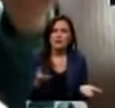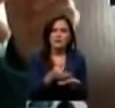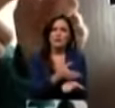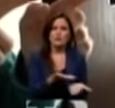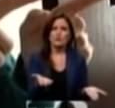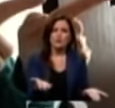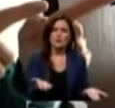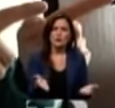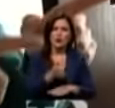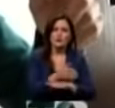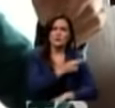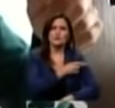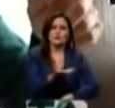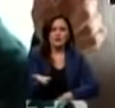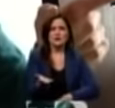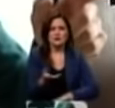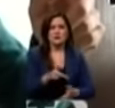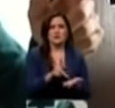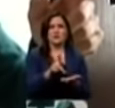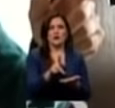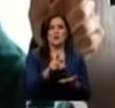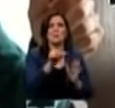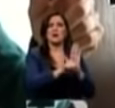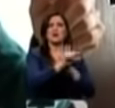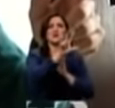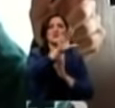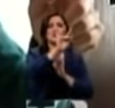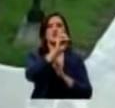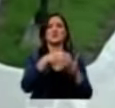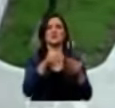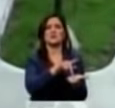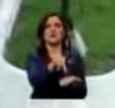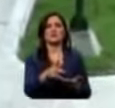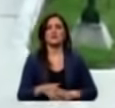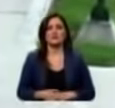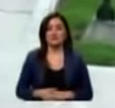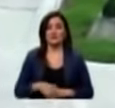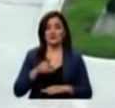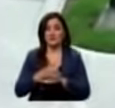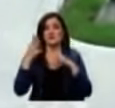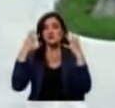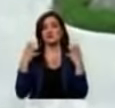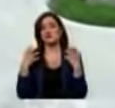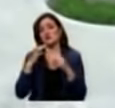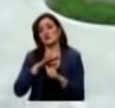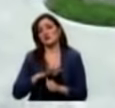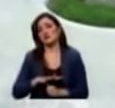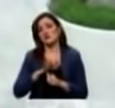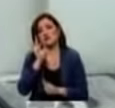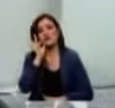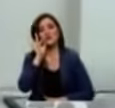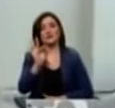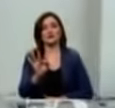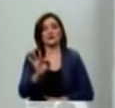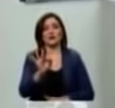pagar cursos preuniversitarios que nos cuestan el más barato, $380. Luego del estrés y la presión de haber rendido el